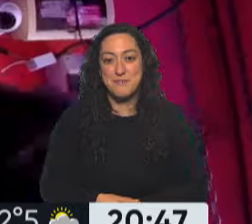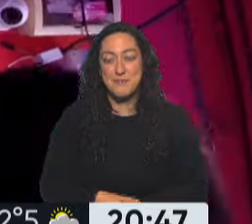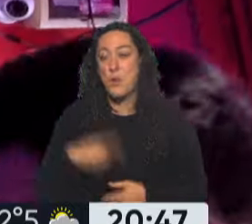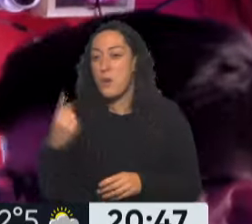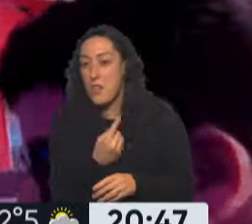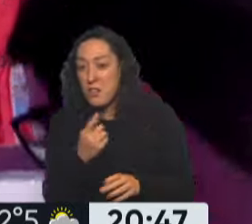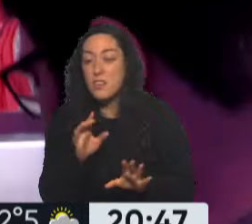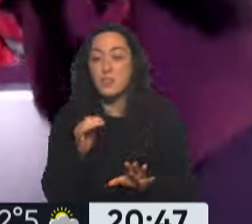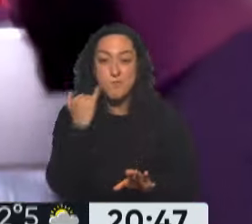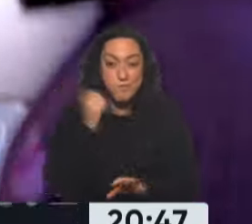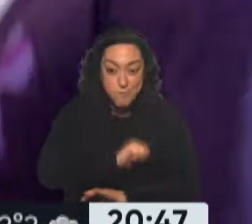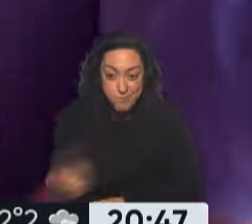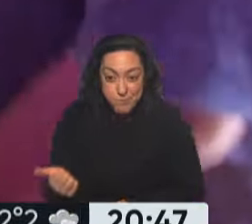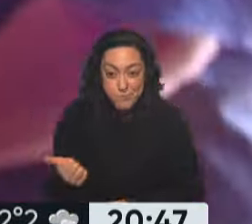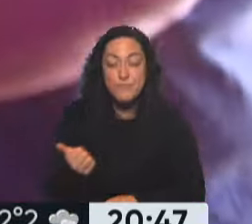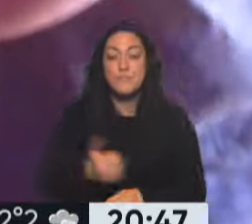Sí. ¿Ya ganaste?